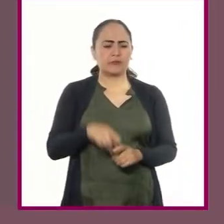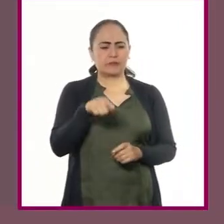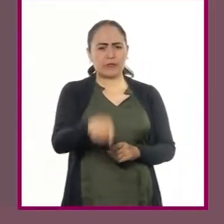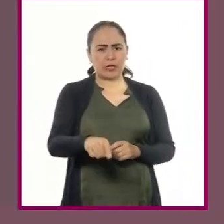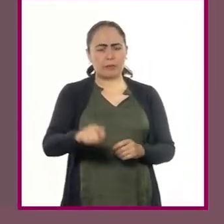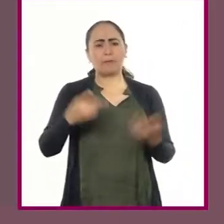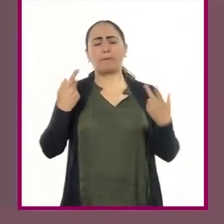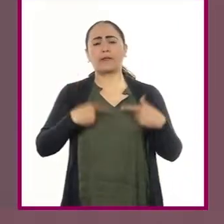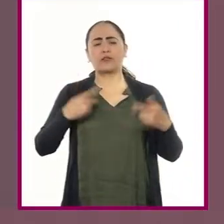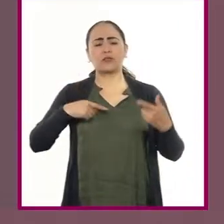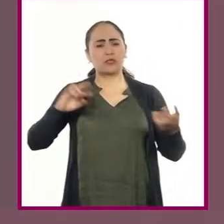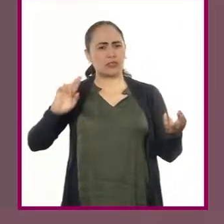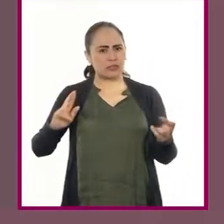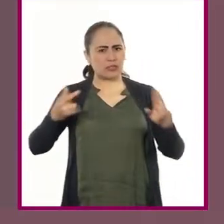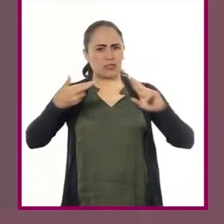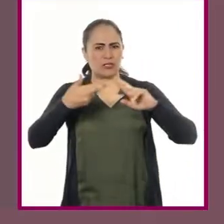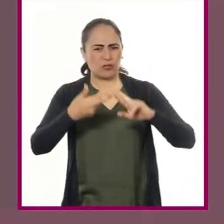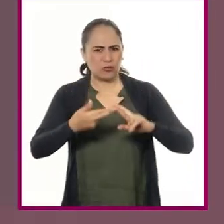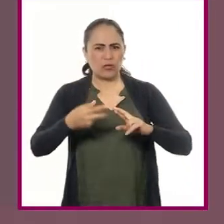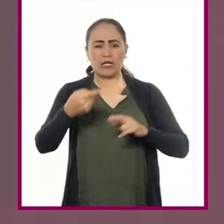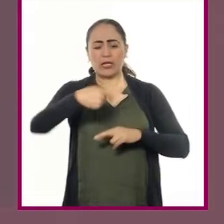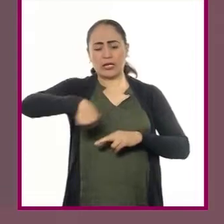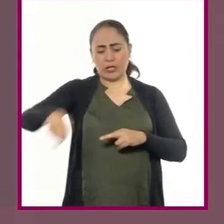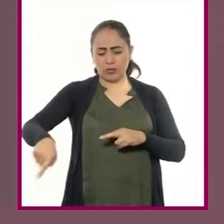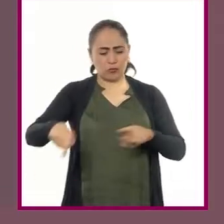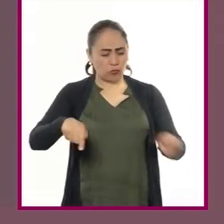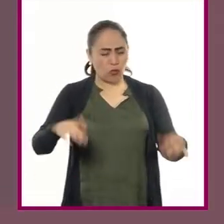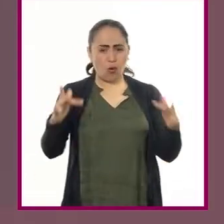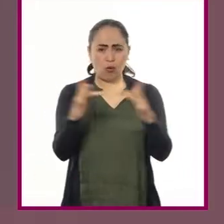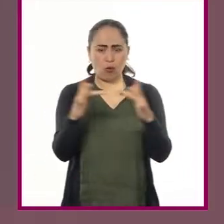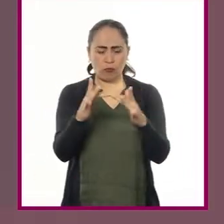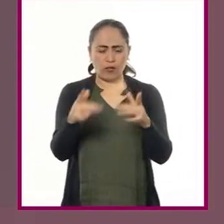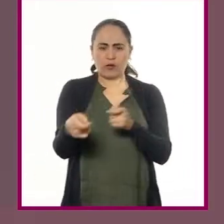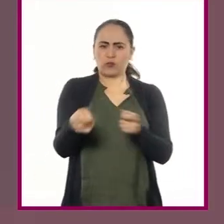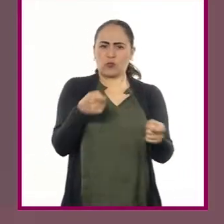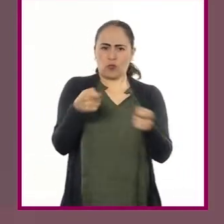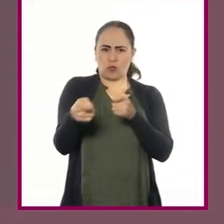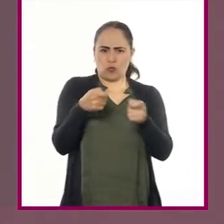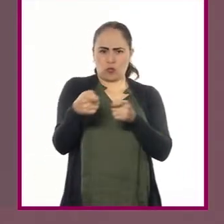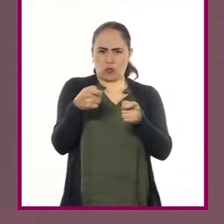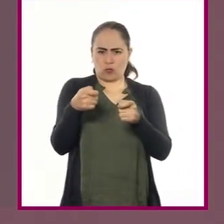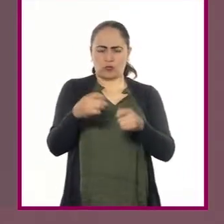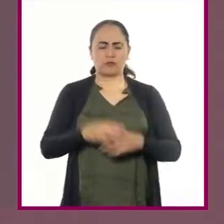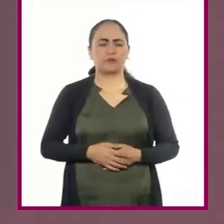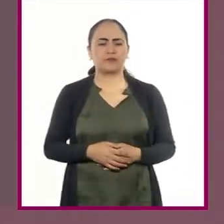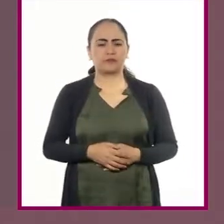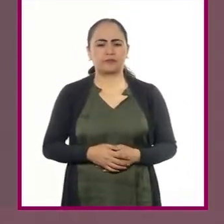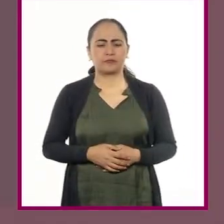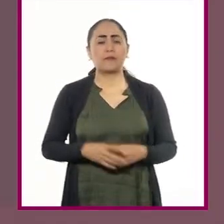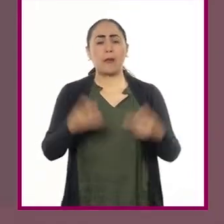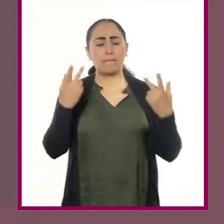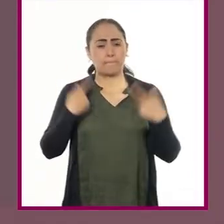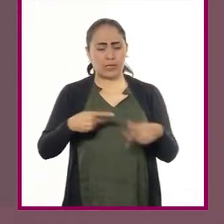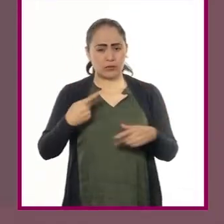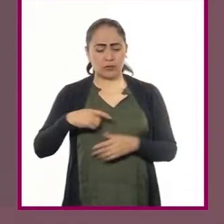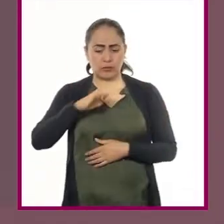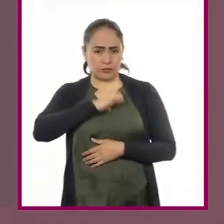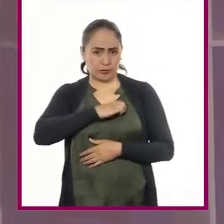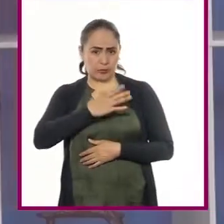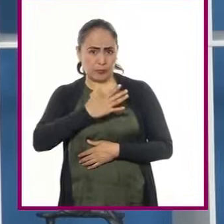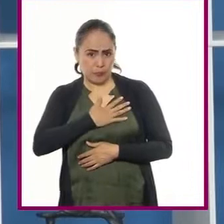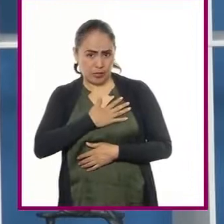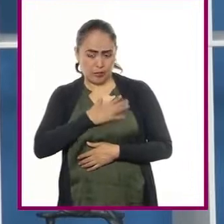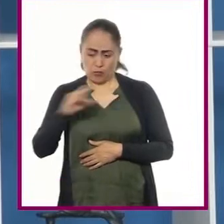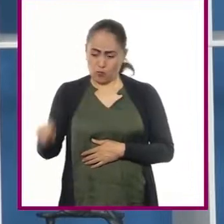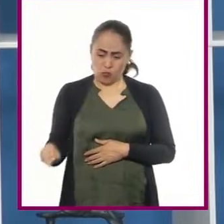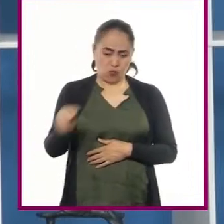religiosos quienes fungirían como enlace entre indígenas y españoles. De esta manera, los españoles no podían radicar